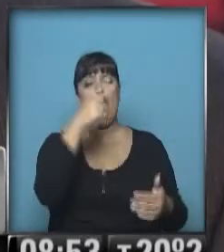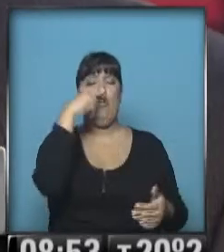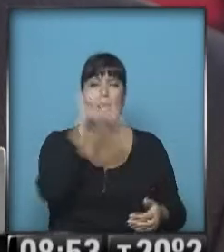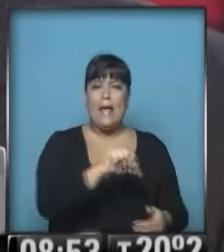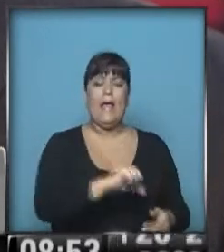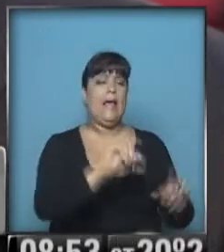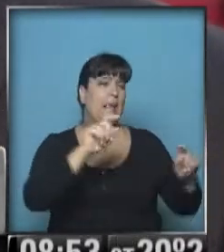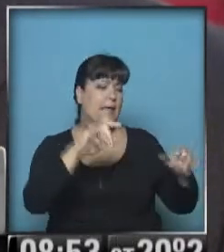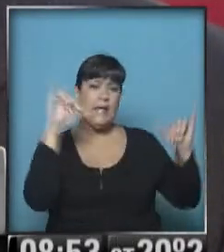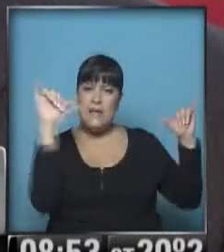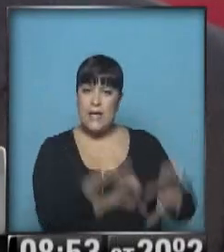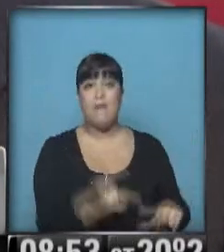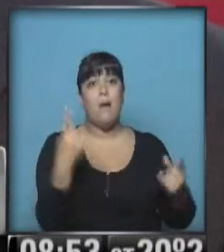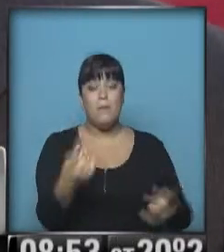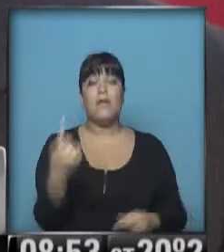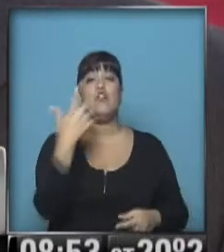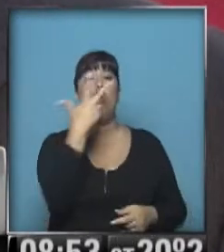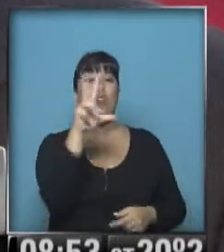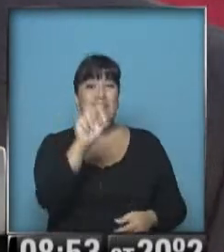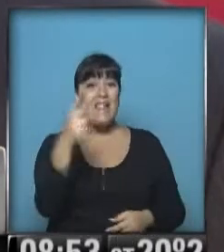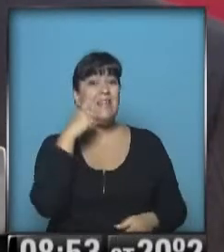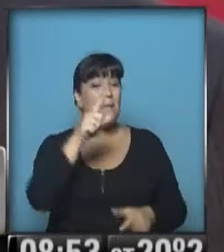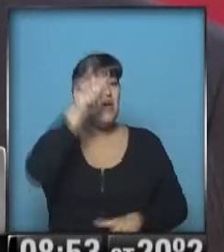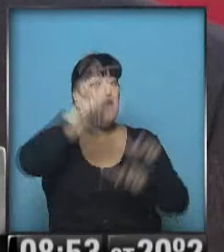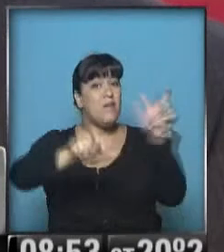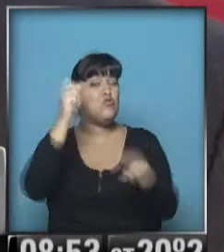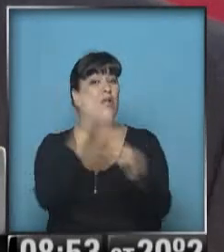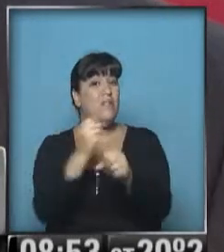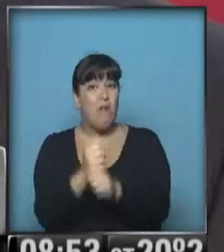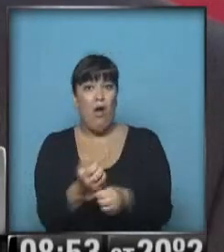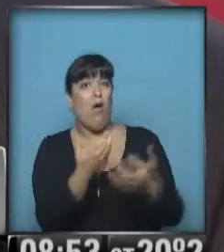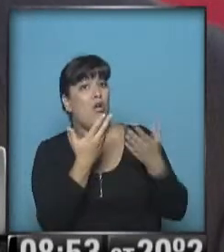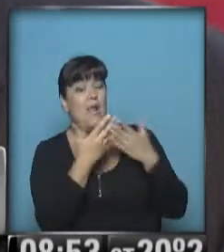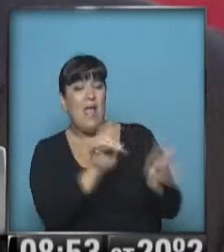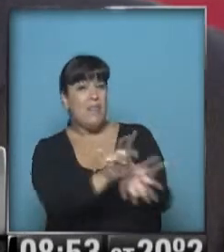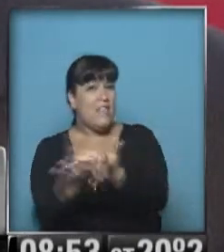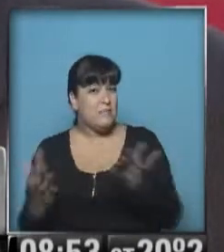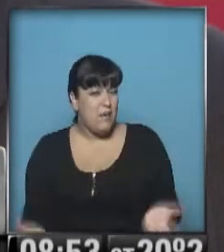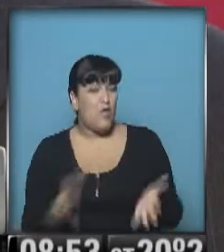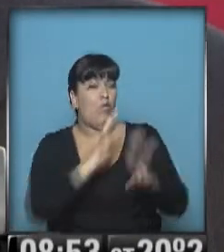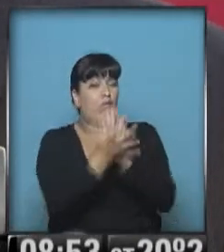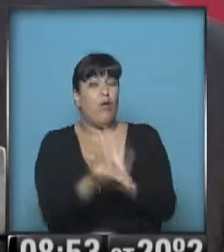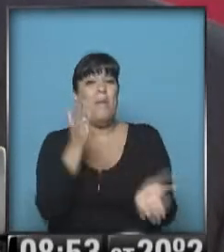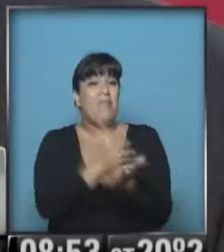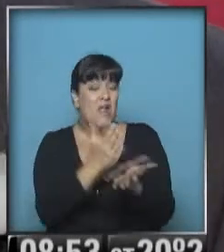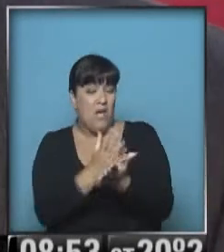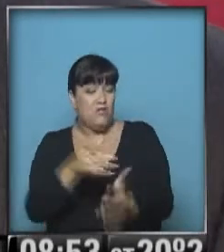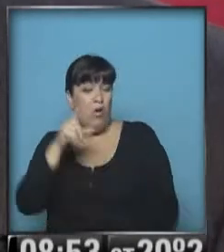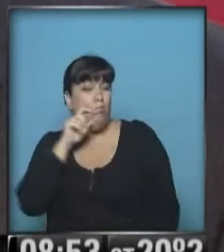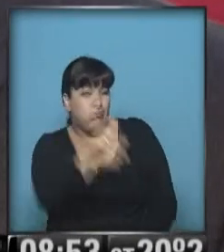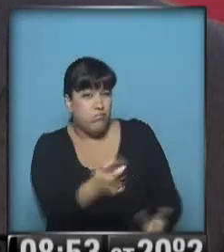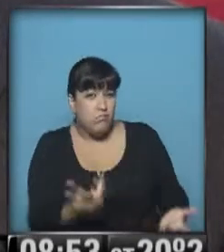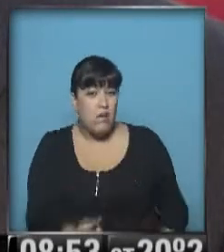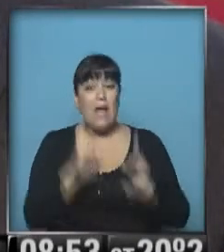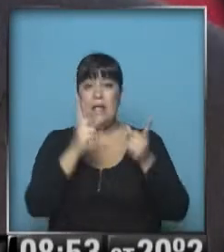30.000 trabajadores que fueron dejados en el camino con la privatización y fueron pisoteados sus derechos y hemos logrado